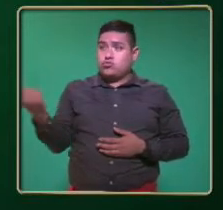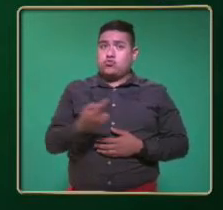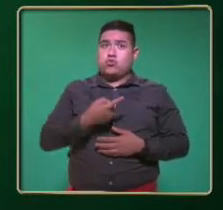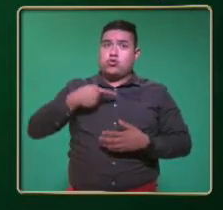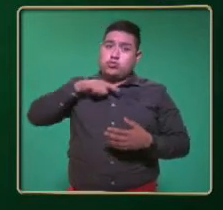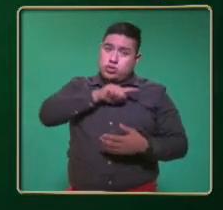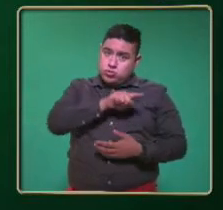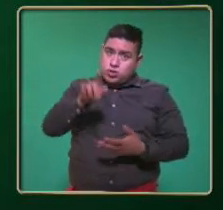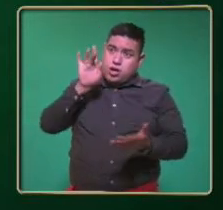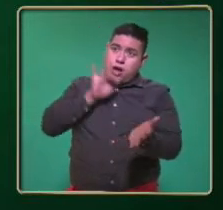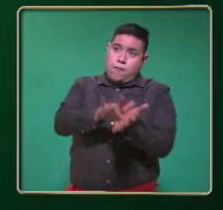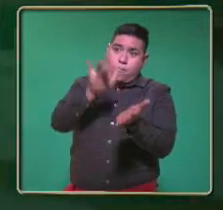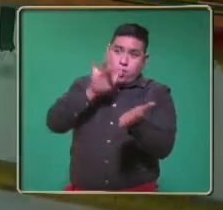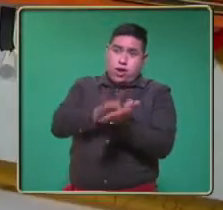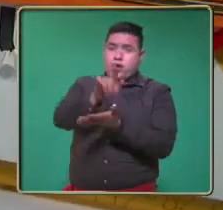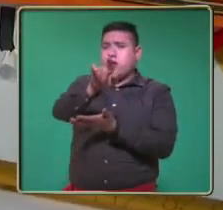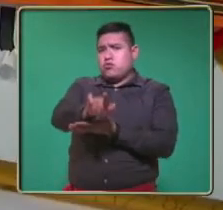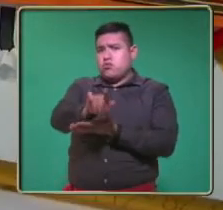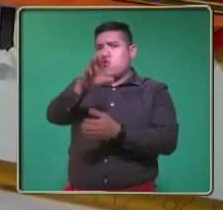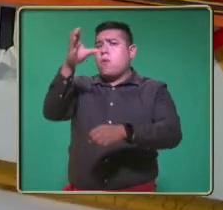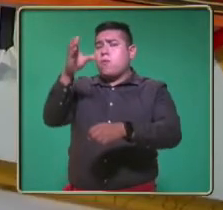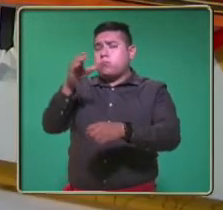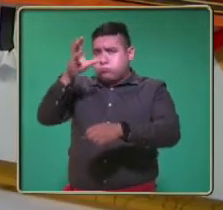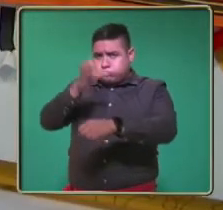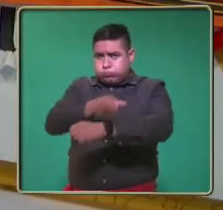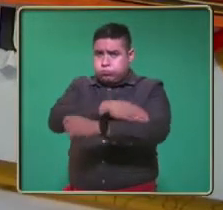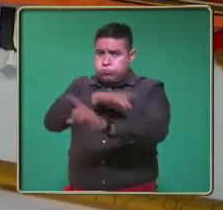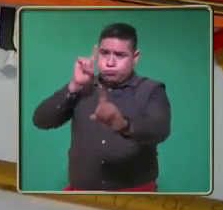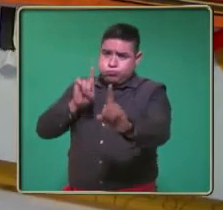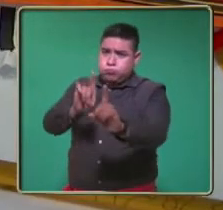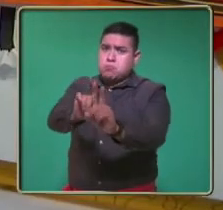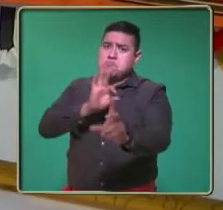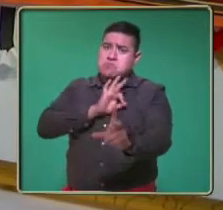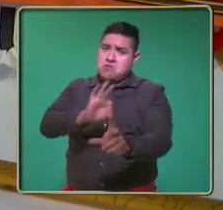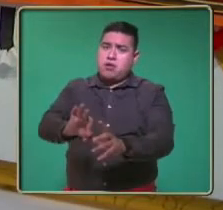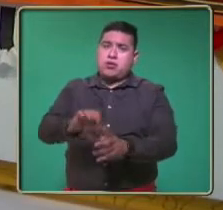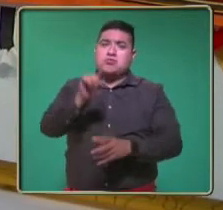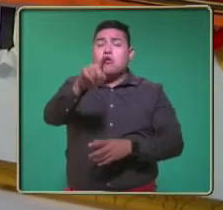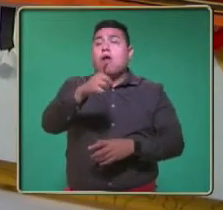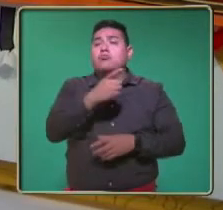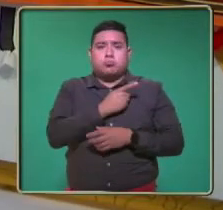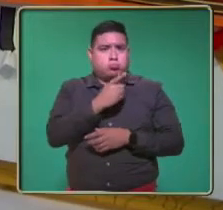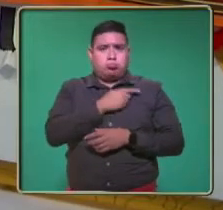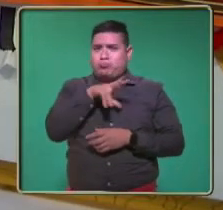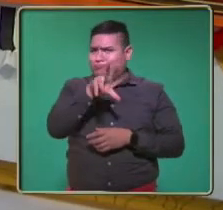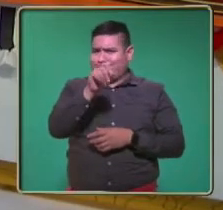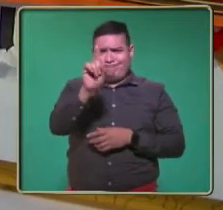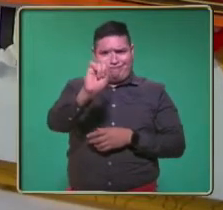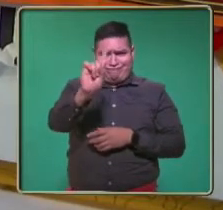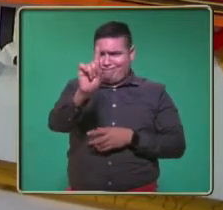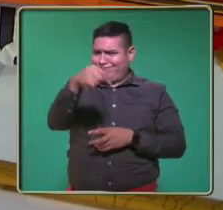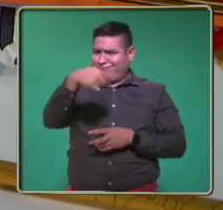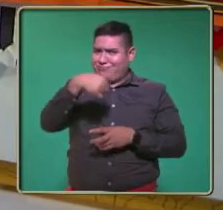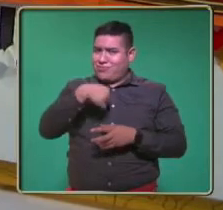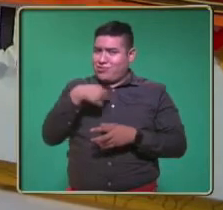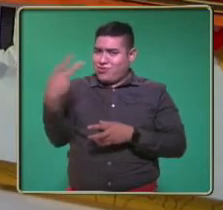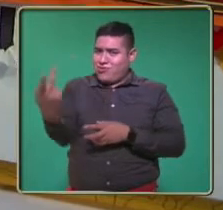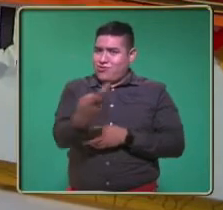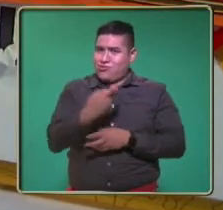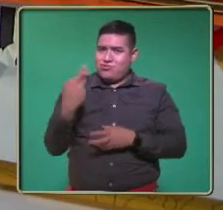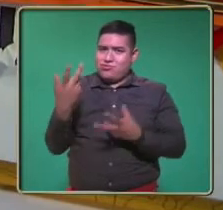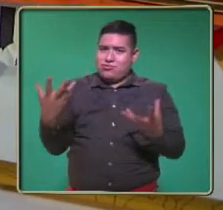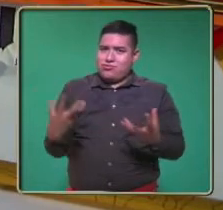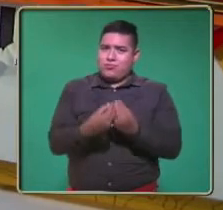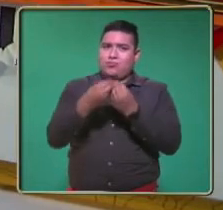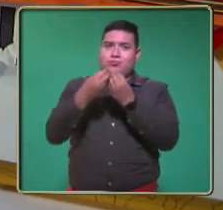parte y que usted se sienta acompañado. No queremos que se sienta solo. Estamos para sumar esfuerzos con